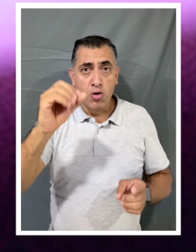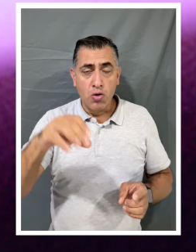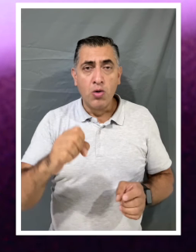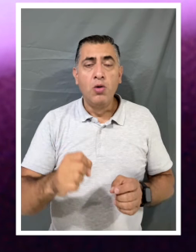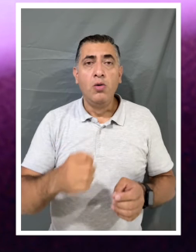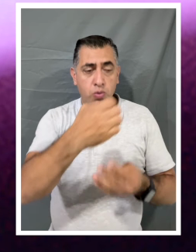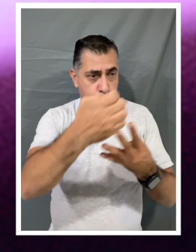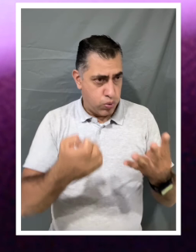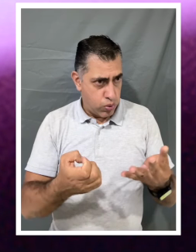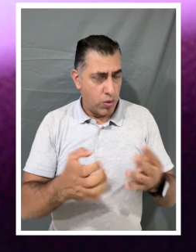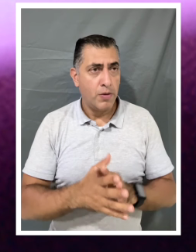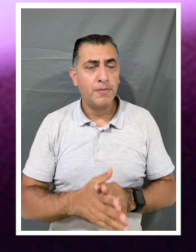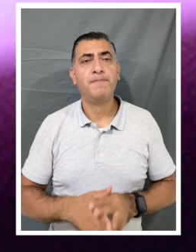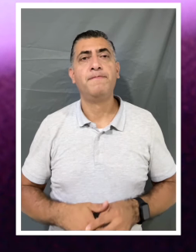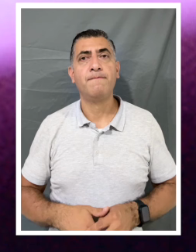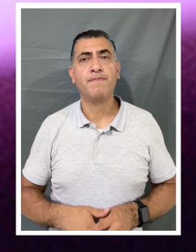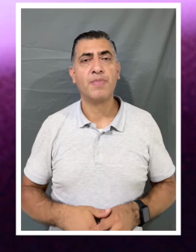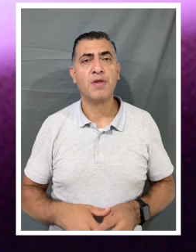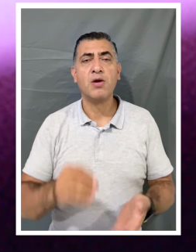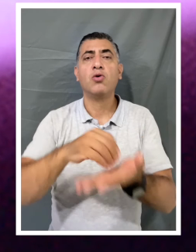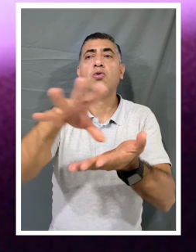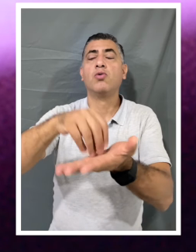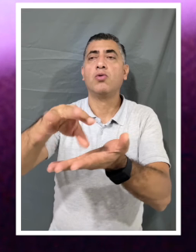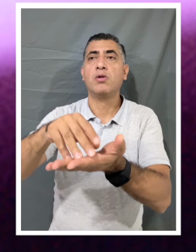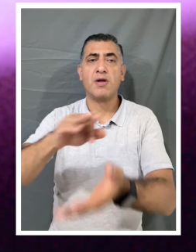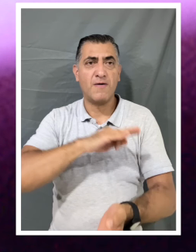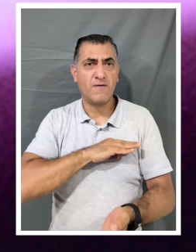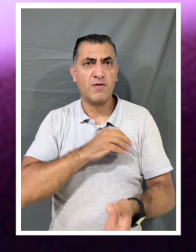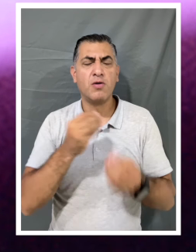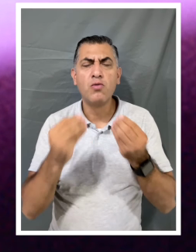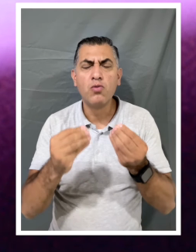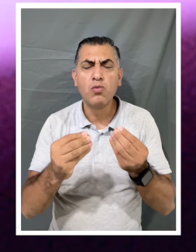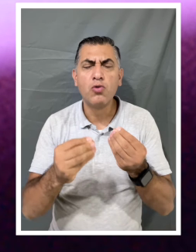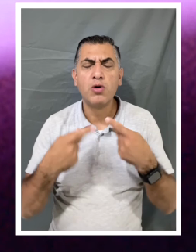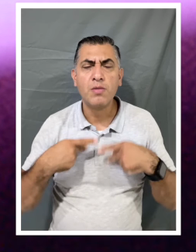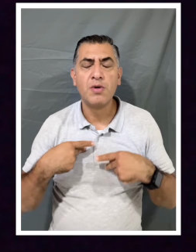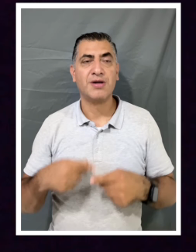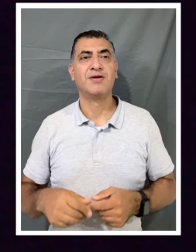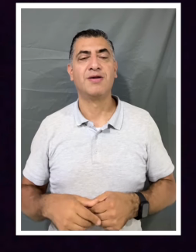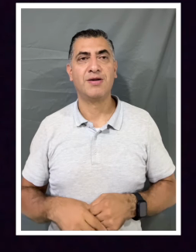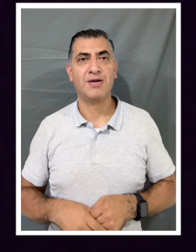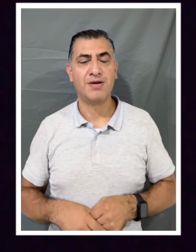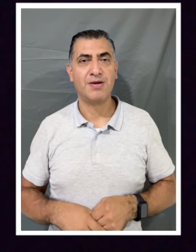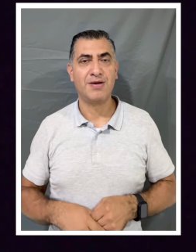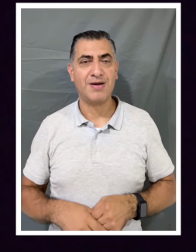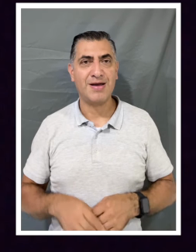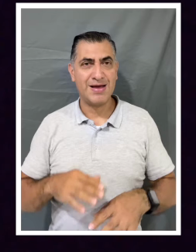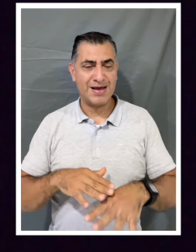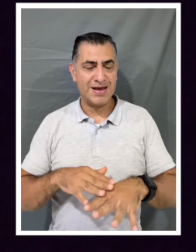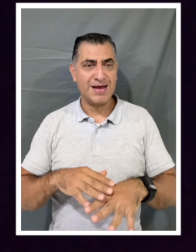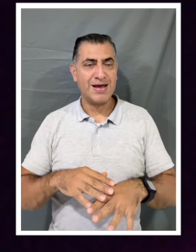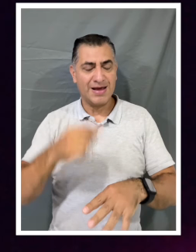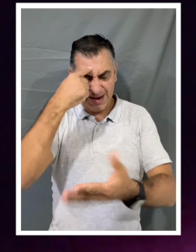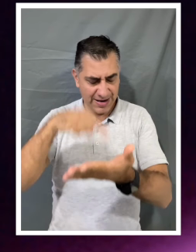capacidad sobrenatural de compartir la fe y que haya mucho fruto y muchos convertidos Mira yo quiero aclarar esto todos tenemos la